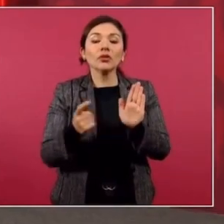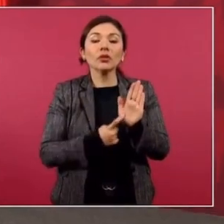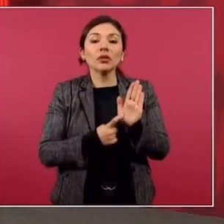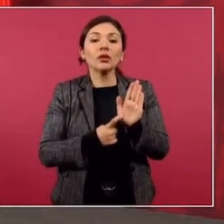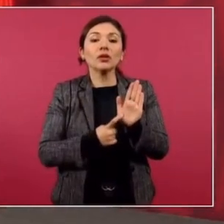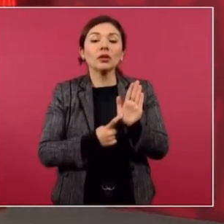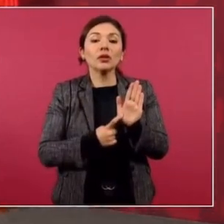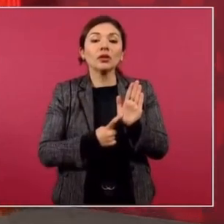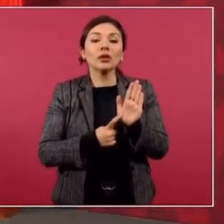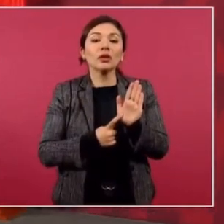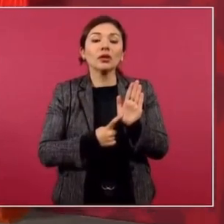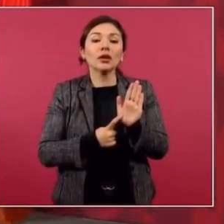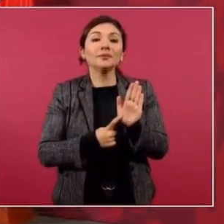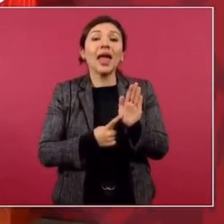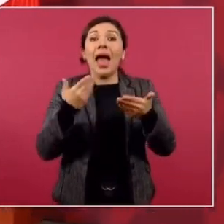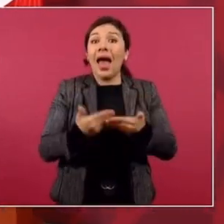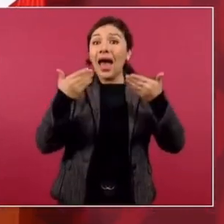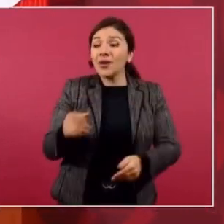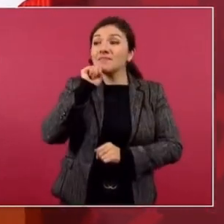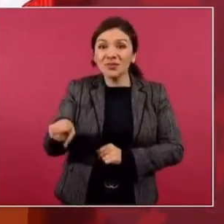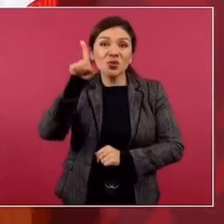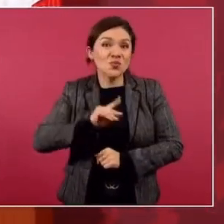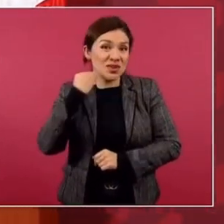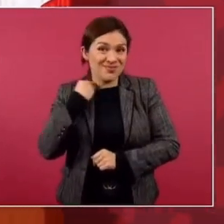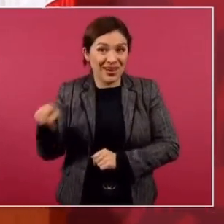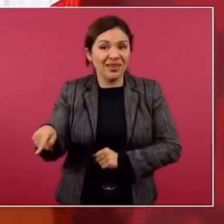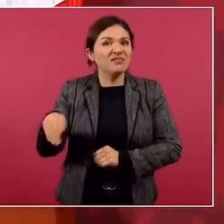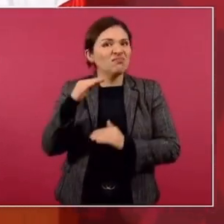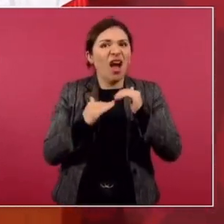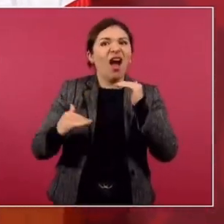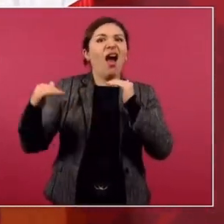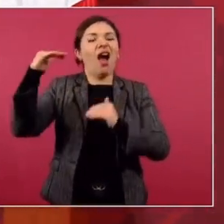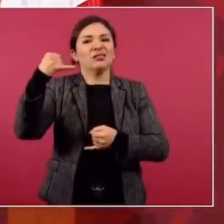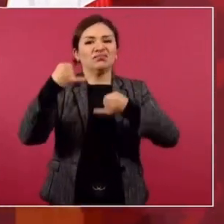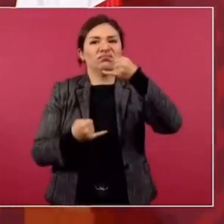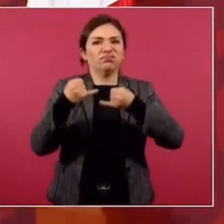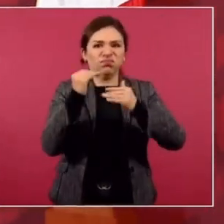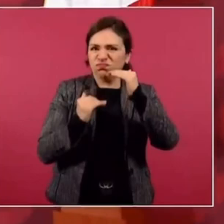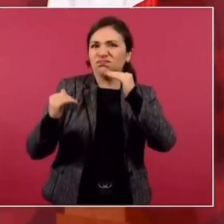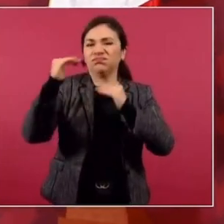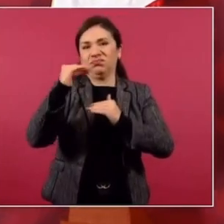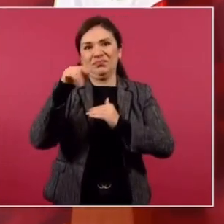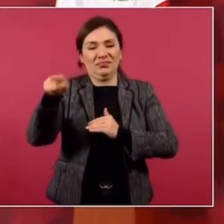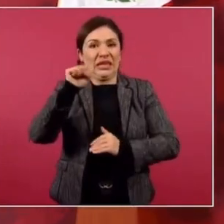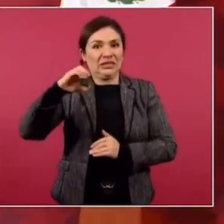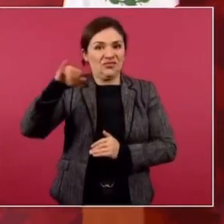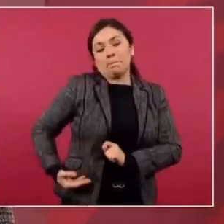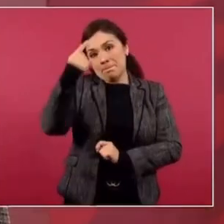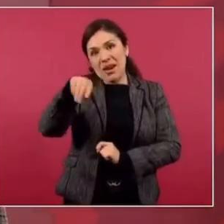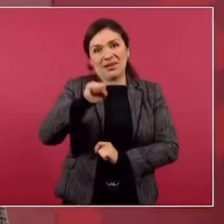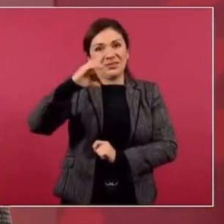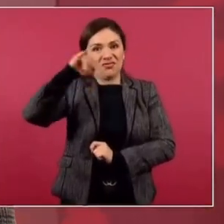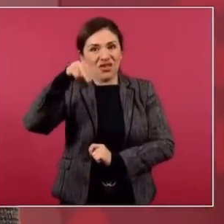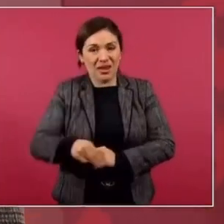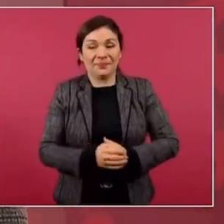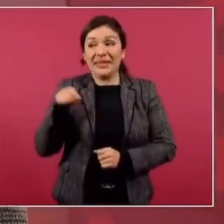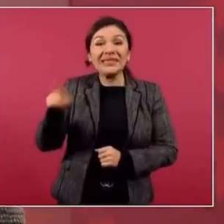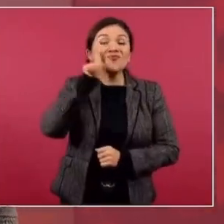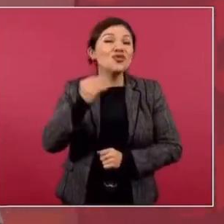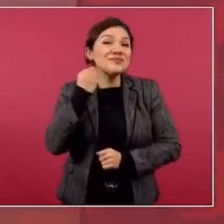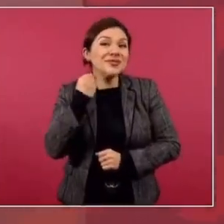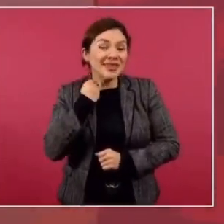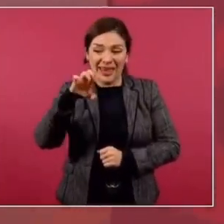Y ahora, como esta abogada llegó a ser ministra en la Suprema Corte, y esta